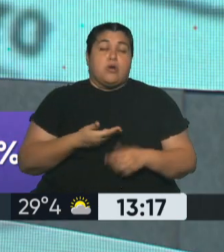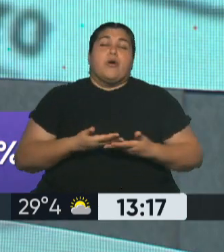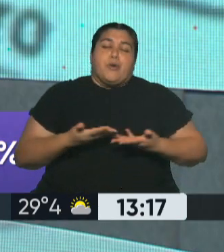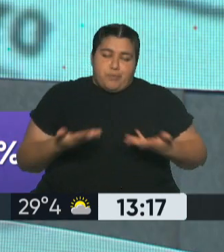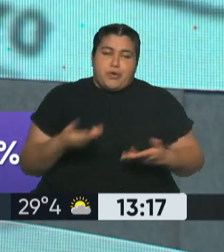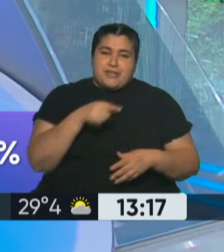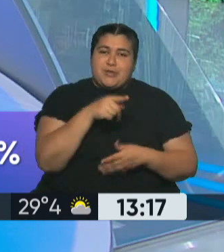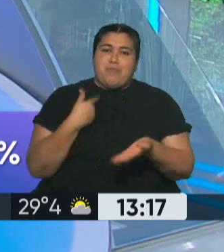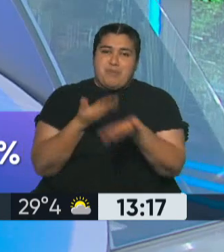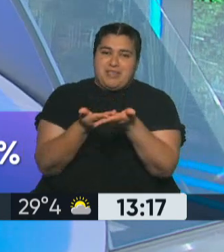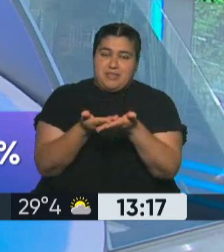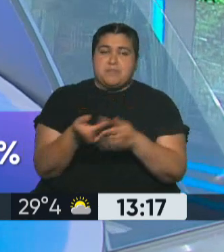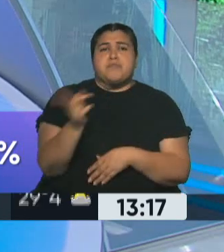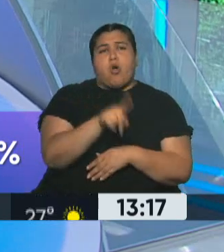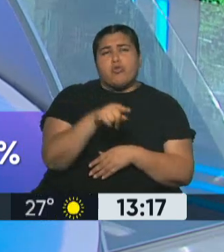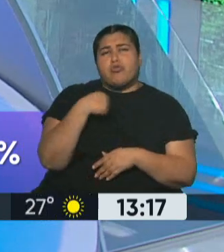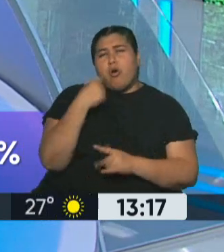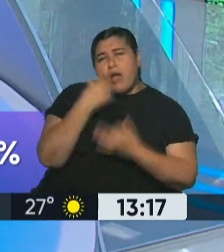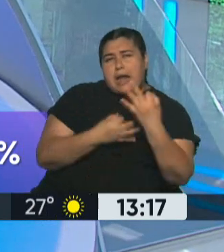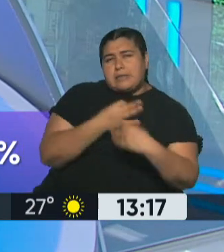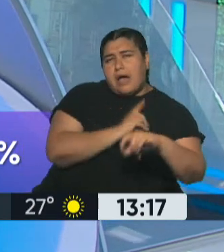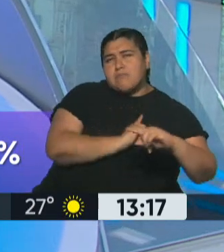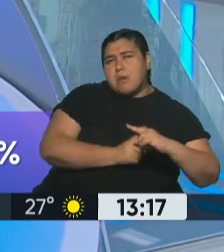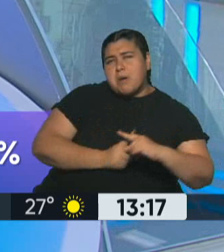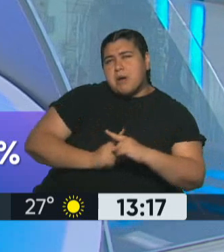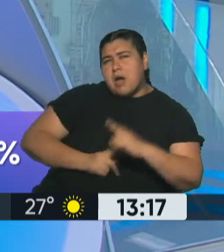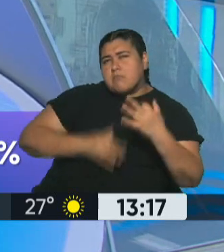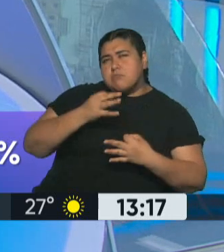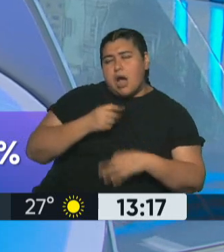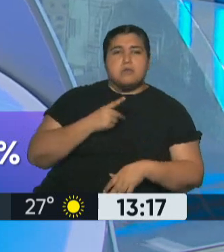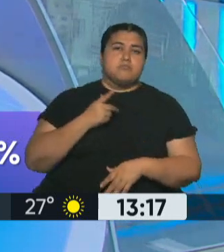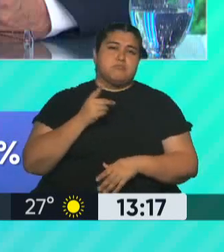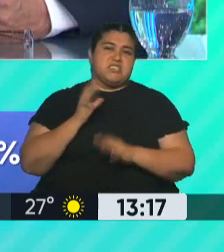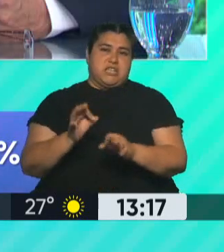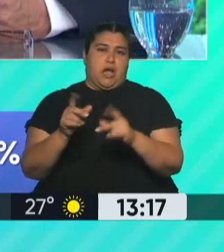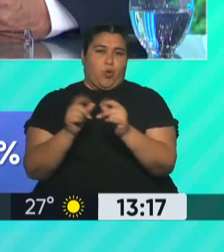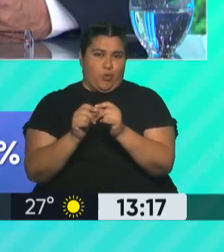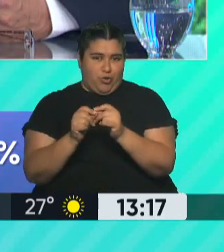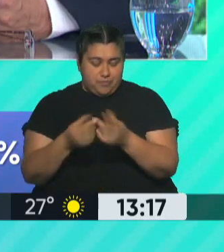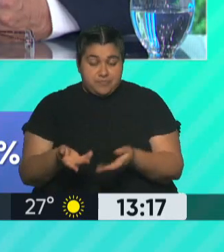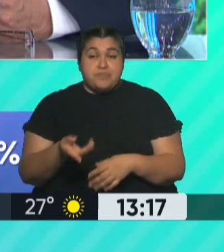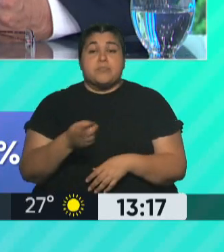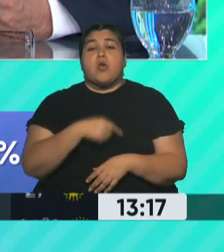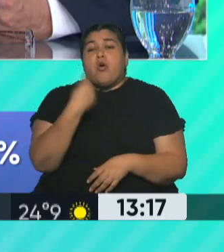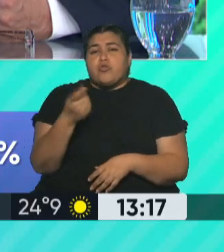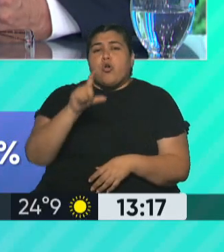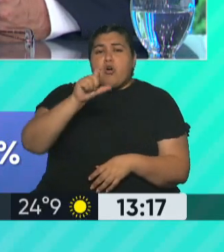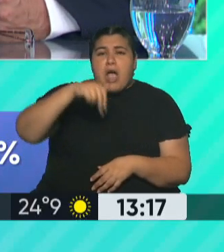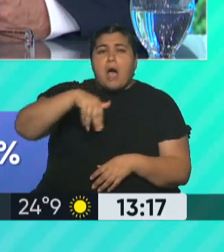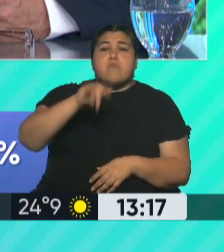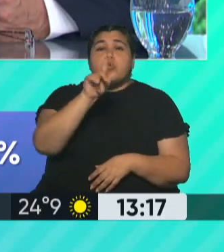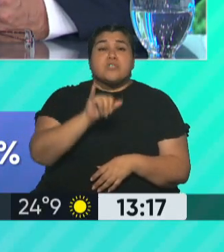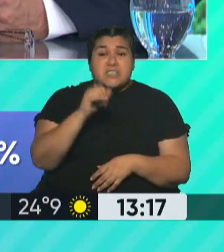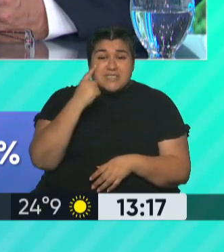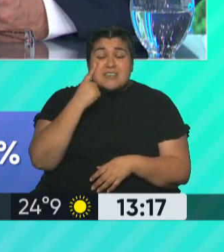en otros casos hicieron otro tipo de cálculo llegan a la misma conclusión natur que es la que atiende la zona de